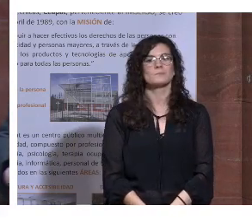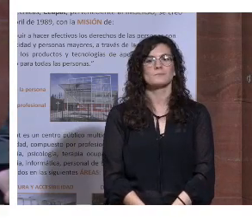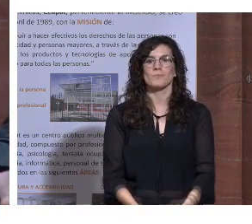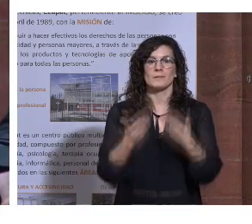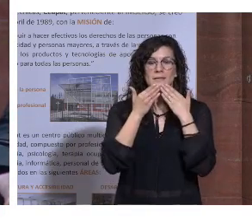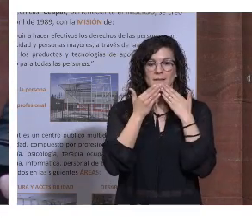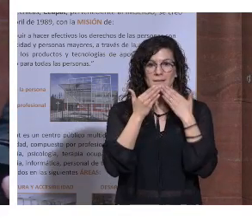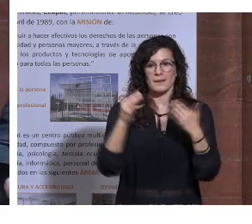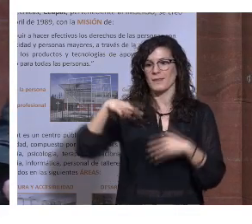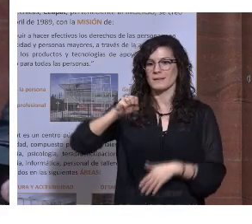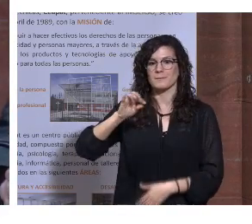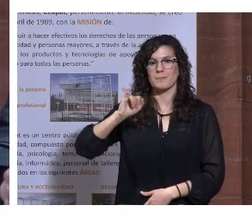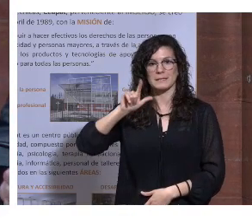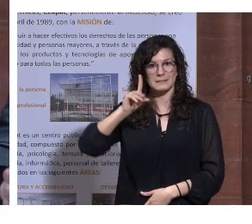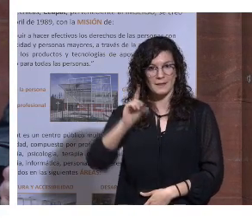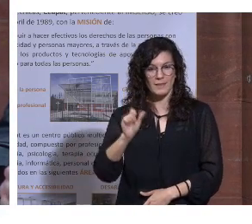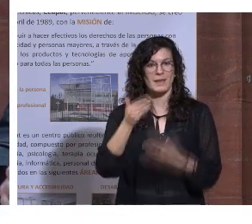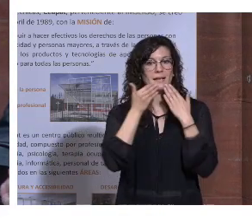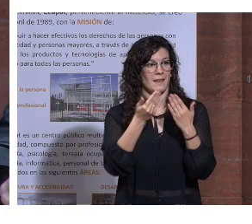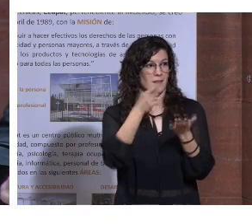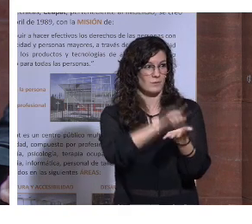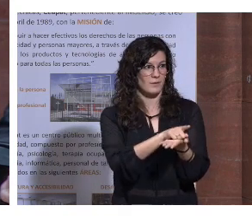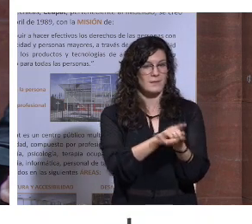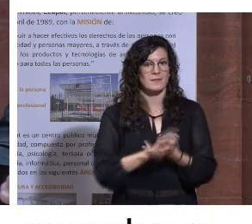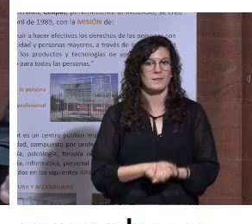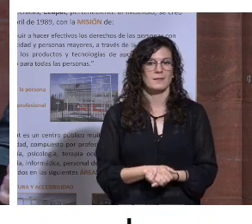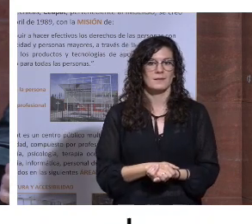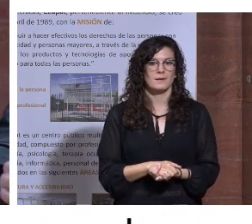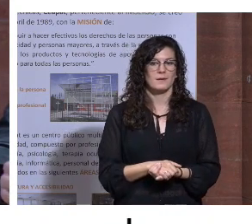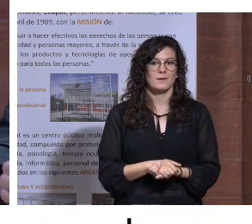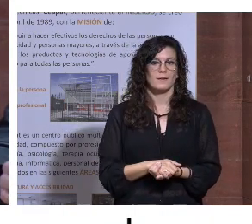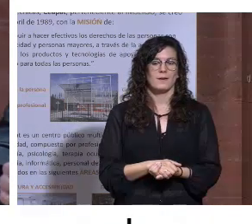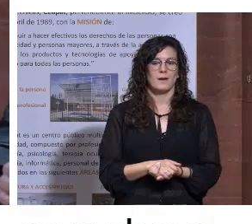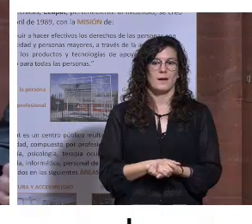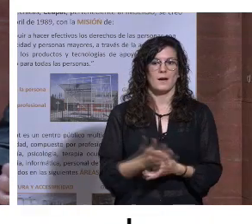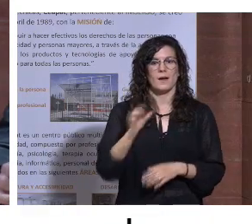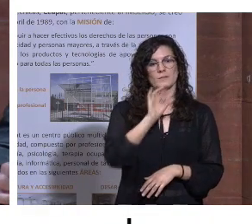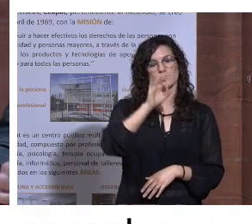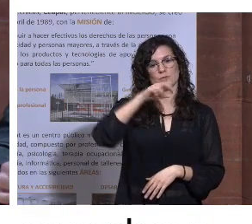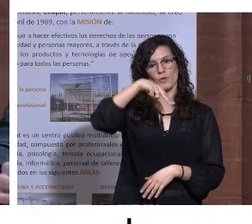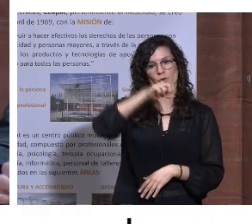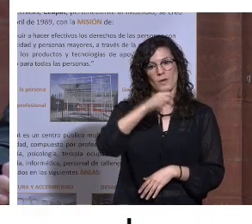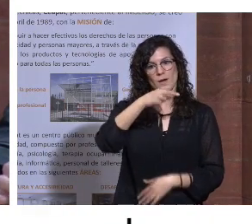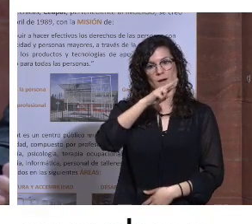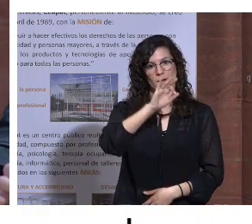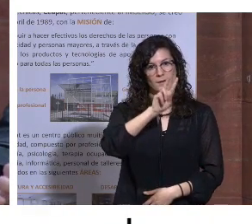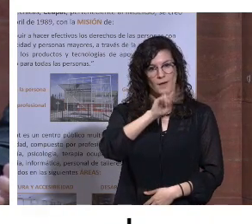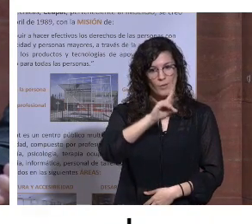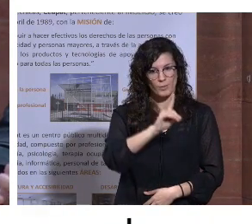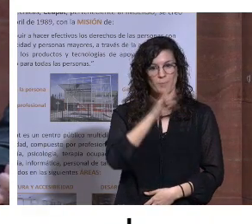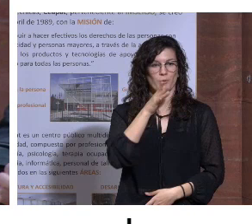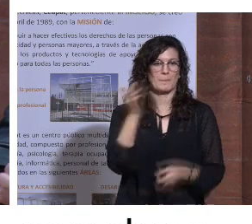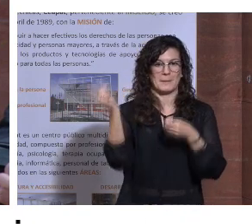Muchísimas gracias, Matilde. Muchas gracias de nuevo a Sonna Braun por participar en esta